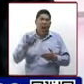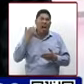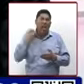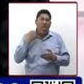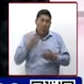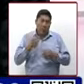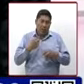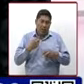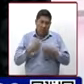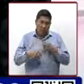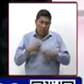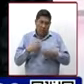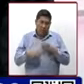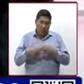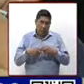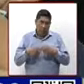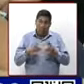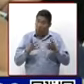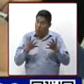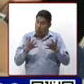así, serán liberados.